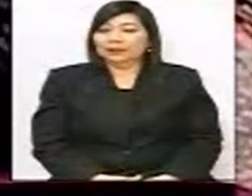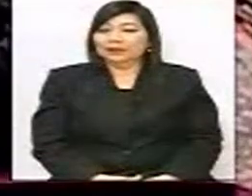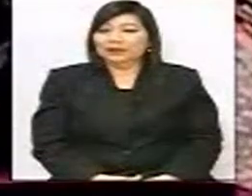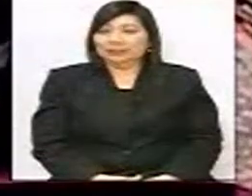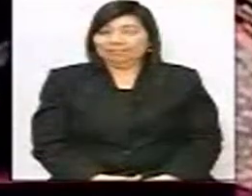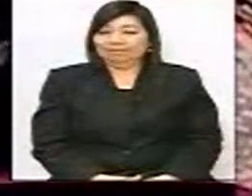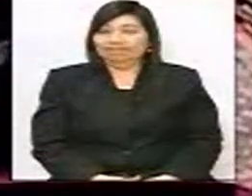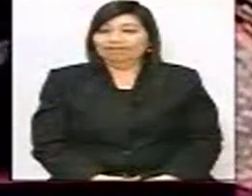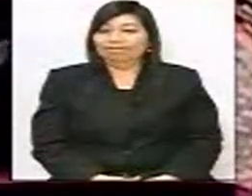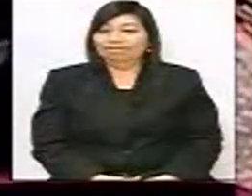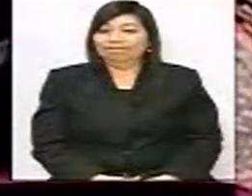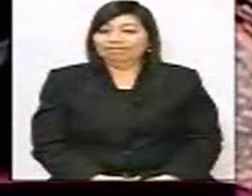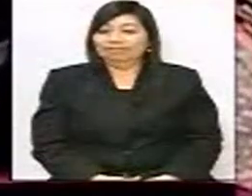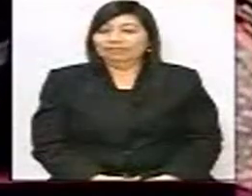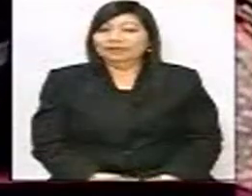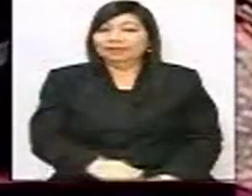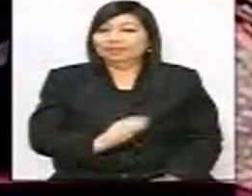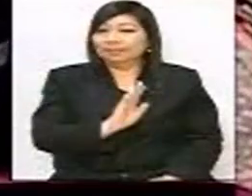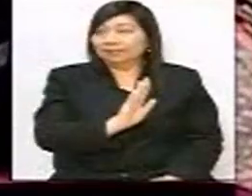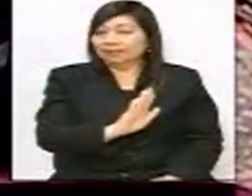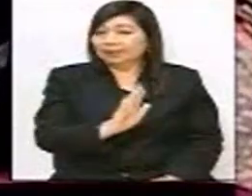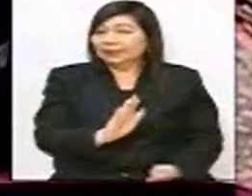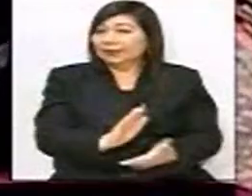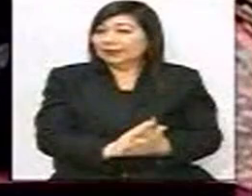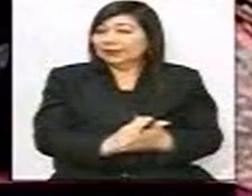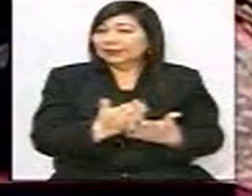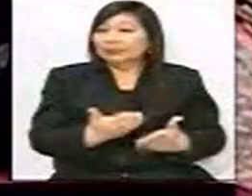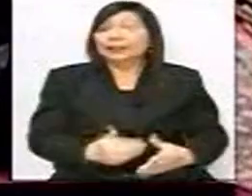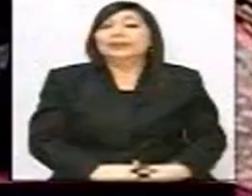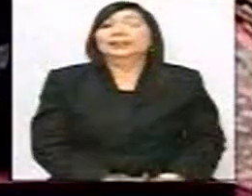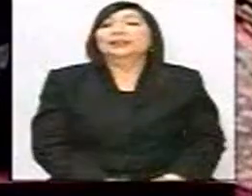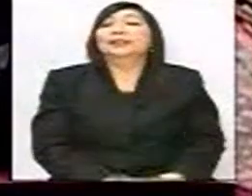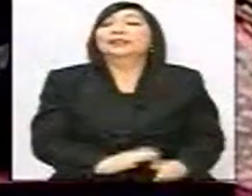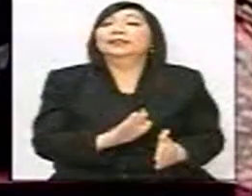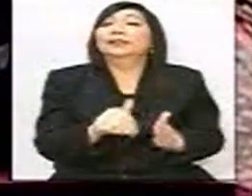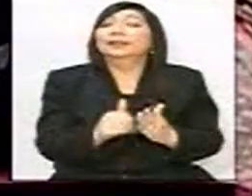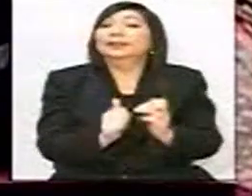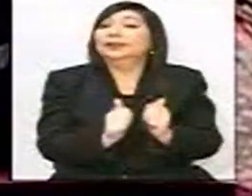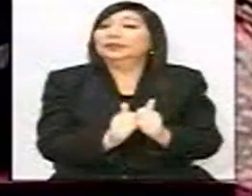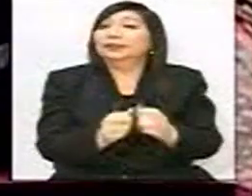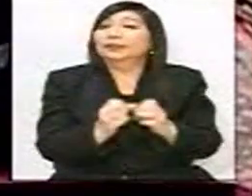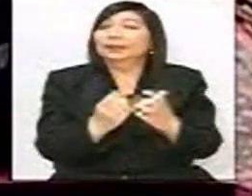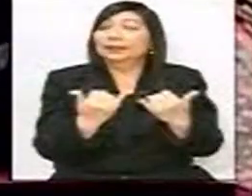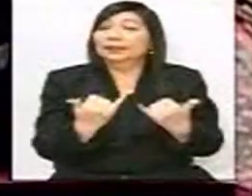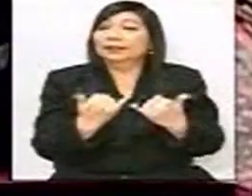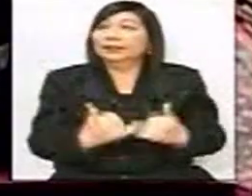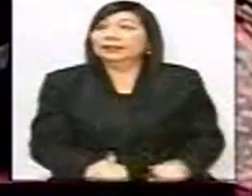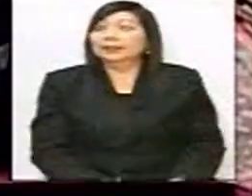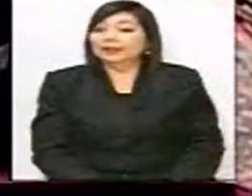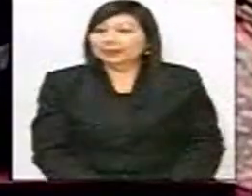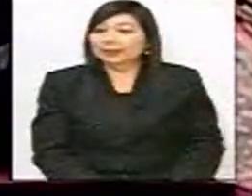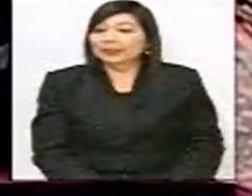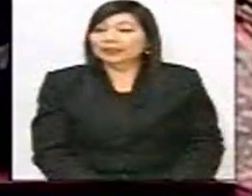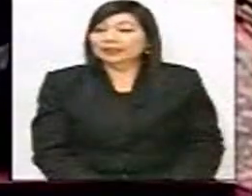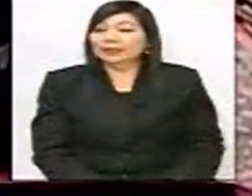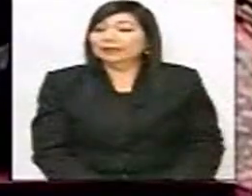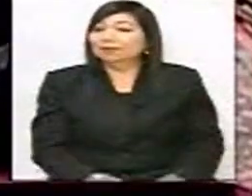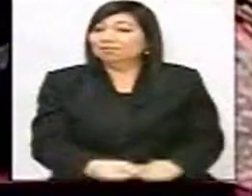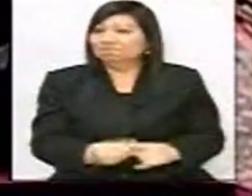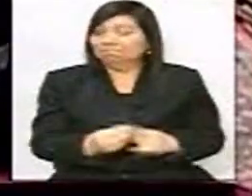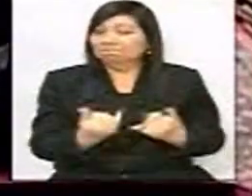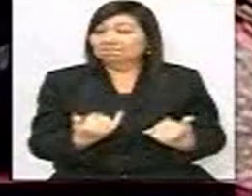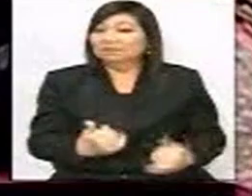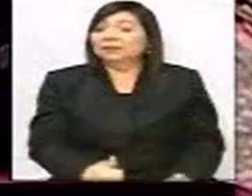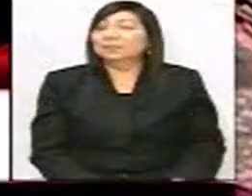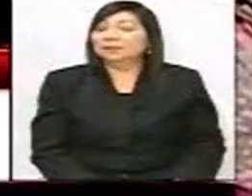Gracias, presidente. Por su intermedio, saludar a todos los que nos acompañan el día de hoy en esta comisión, en especial también